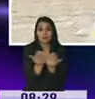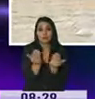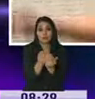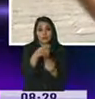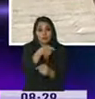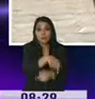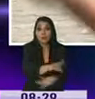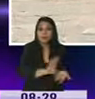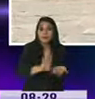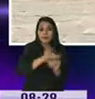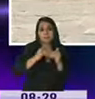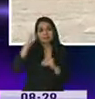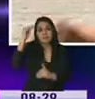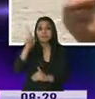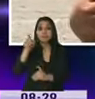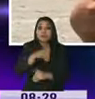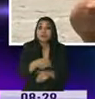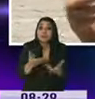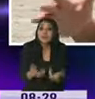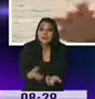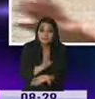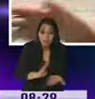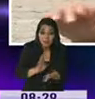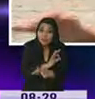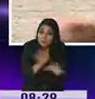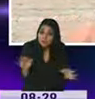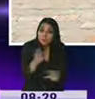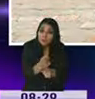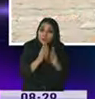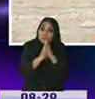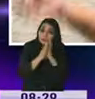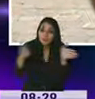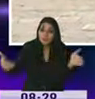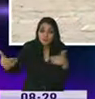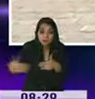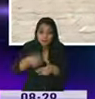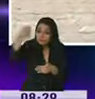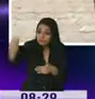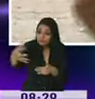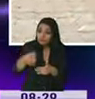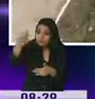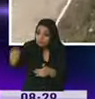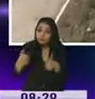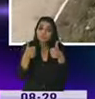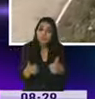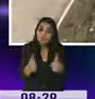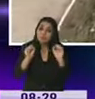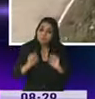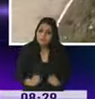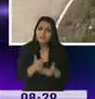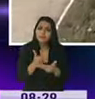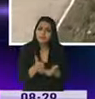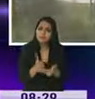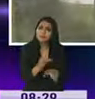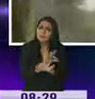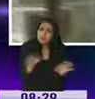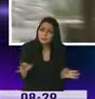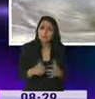más necesita, y ellos lo que quieren es tener el barrio limpio, por eso están pidiendo la contenización para beneficiarse y